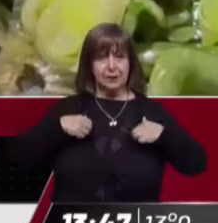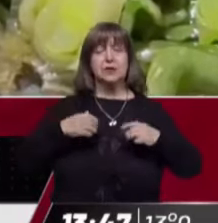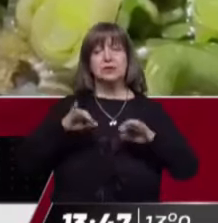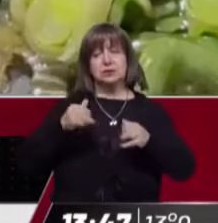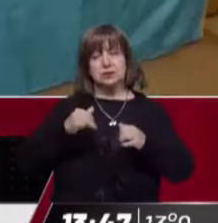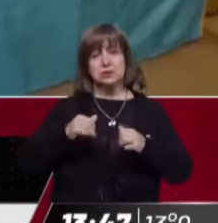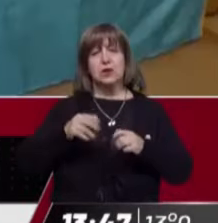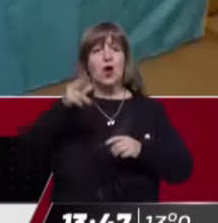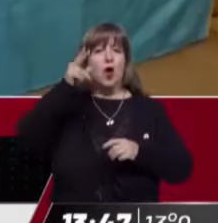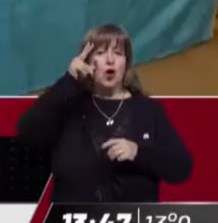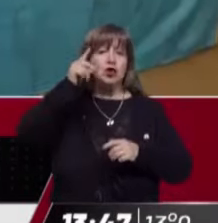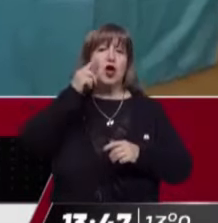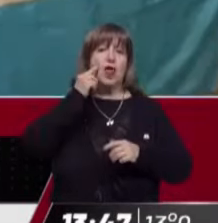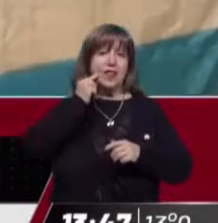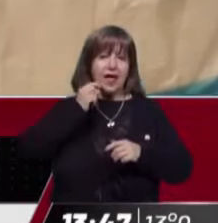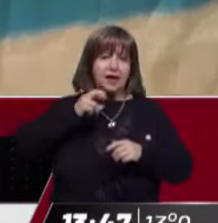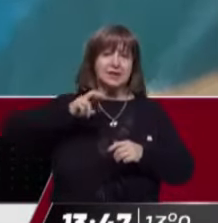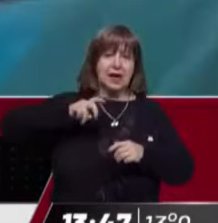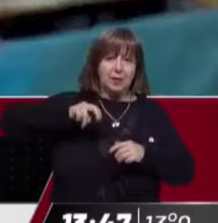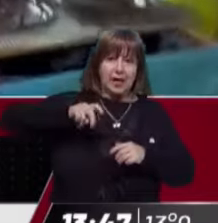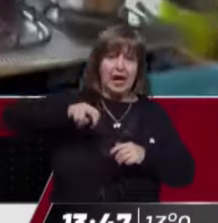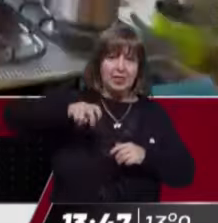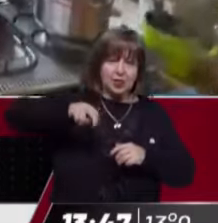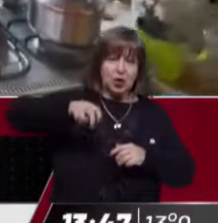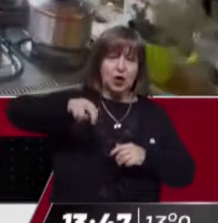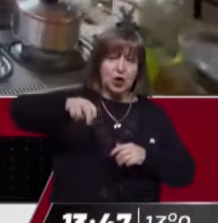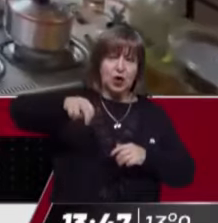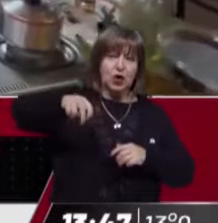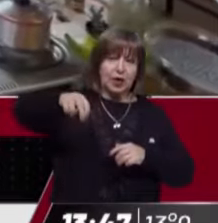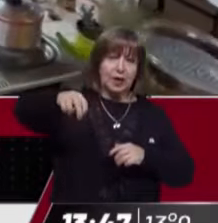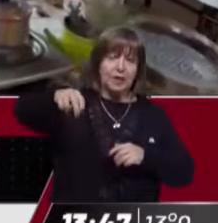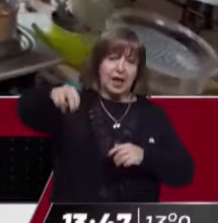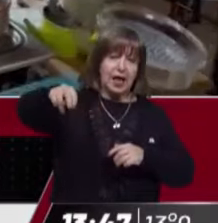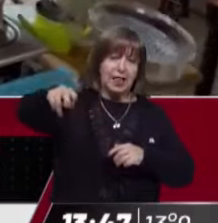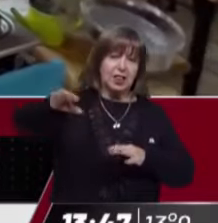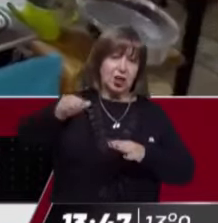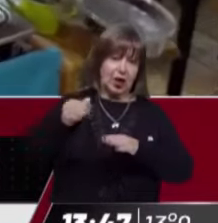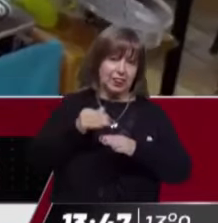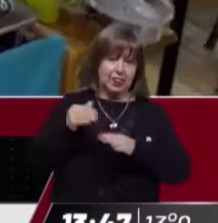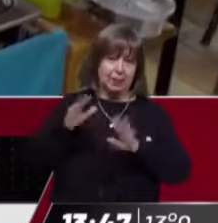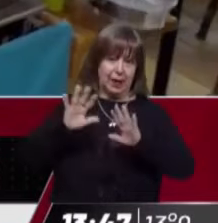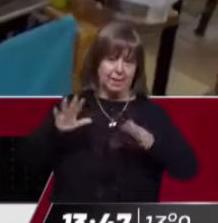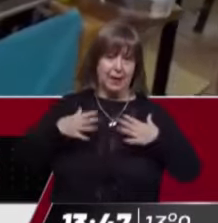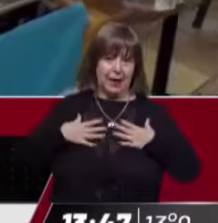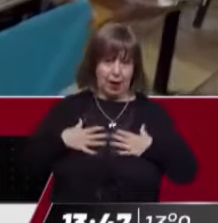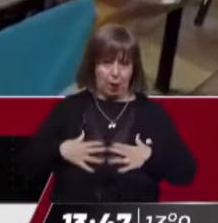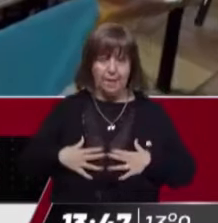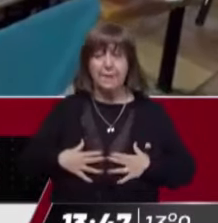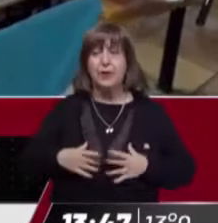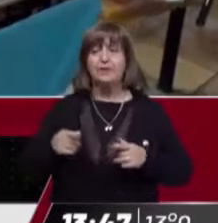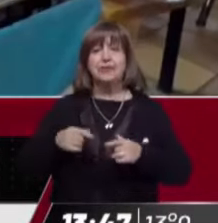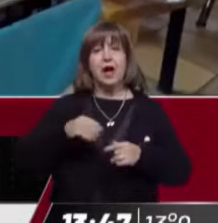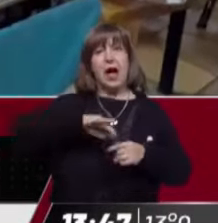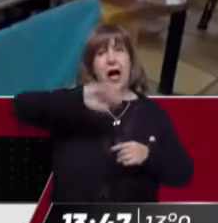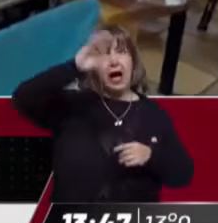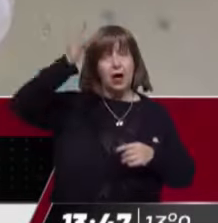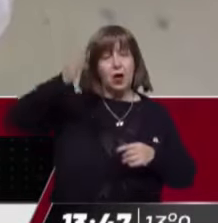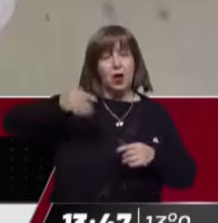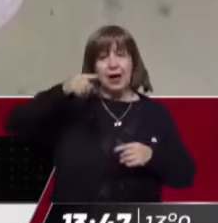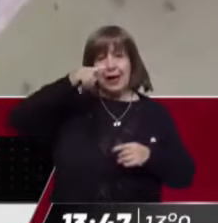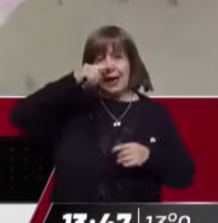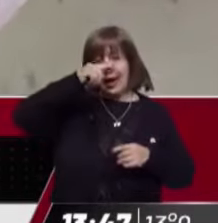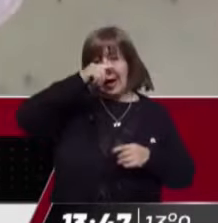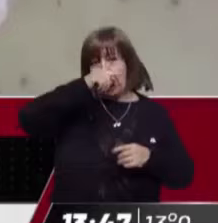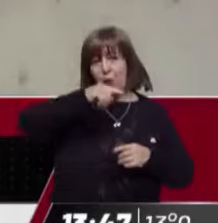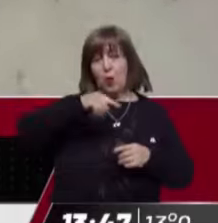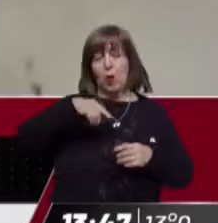vas aclimatando. Igual yo soy de acá y trabajaba en Aconcagua, pero estoy un poquito de como... Yo lo que te veía es que te movías un poquito y ya empezabas a agitarte, sí, porque